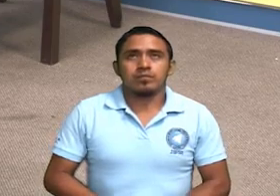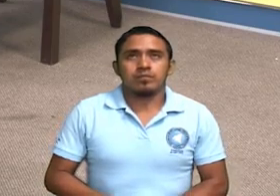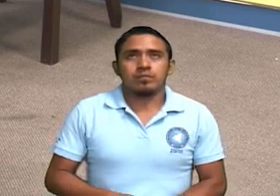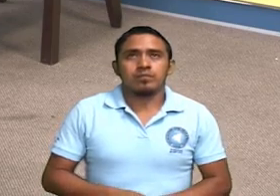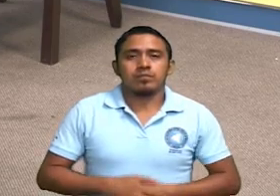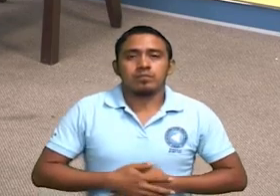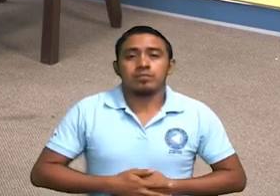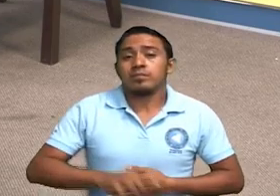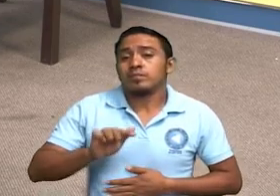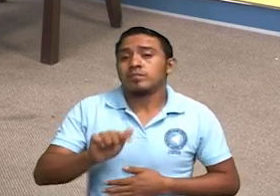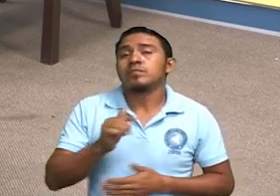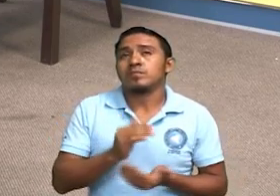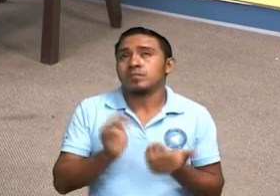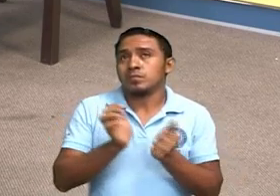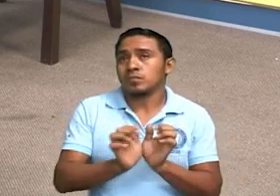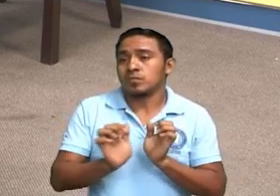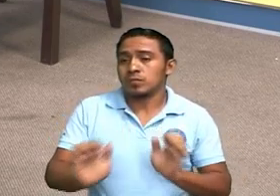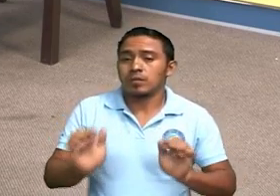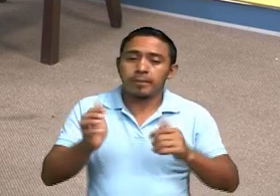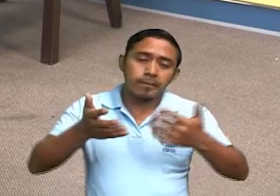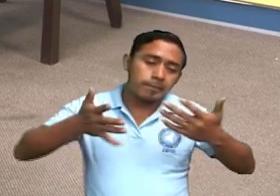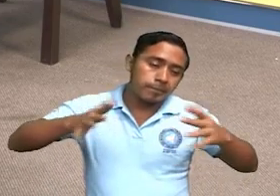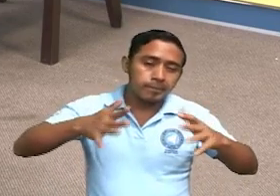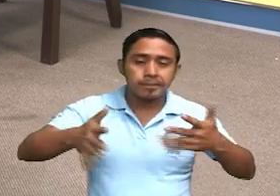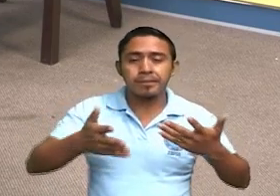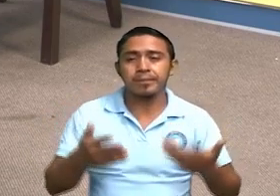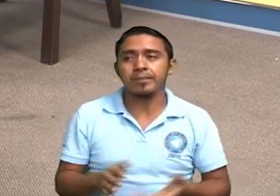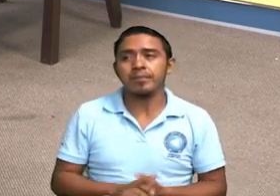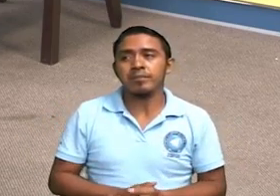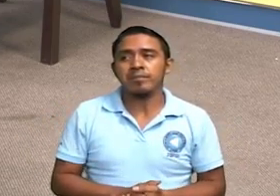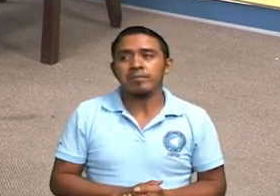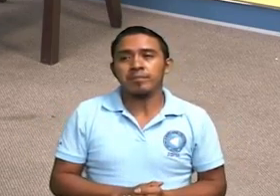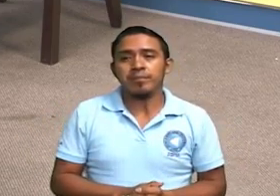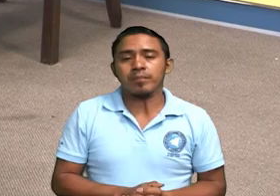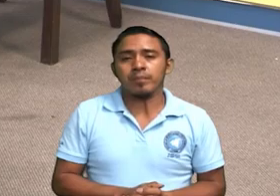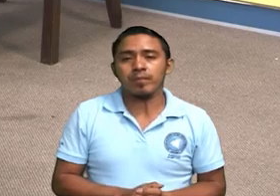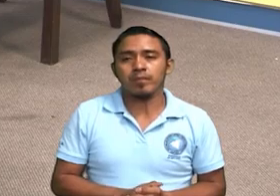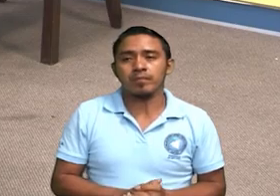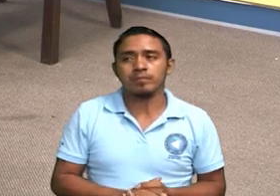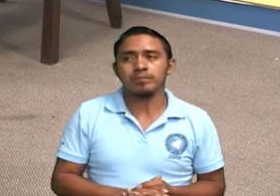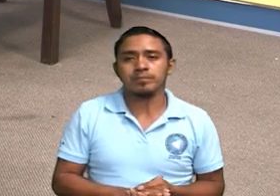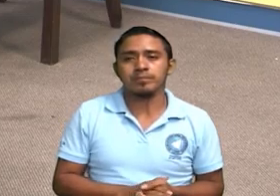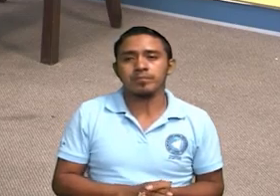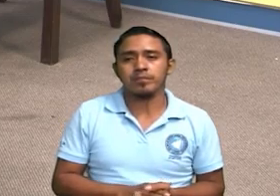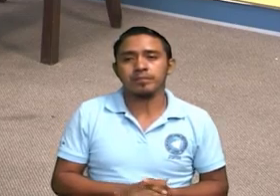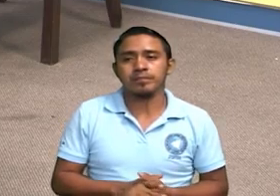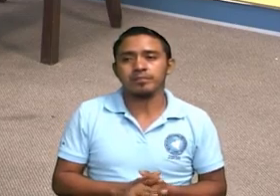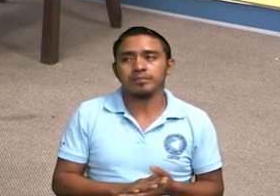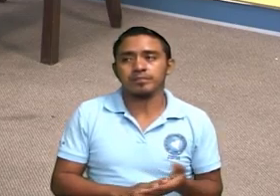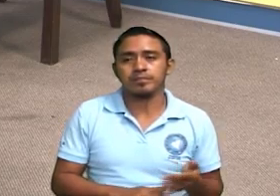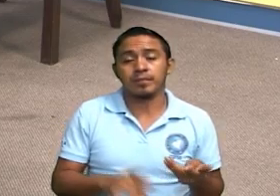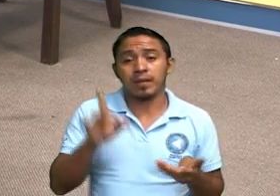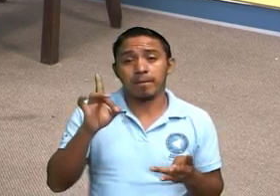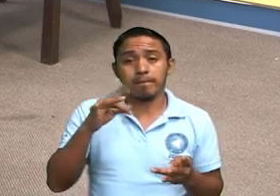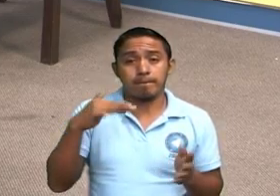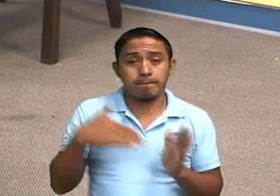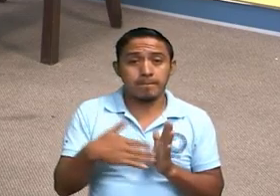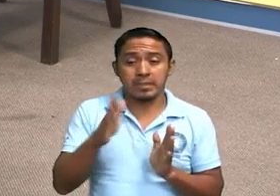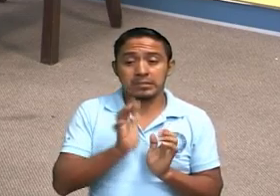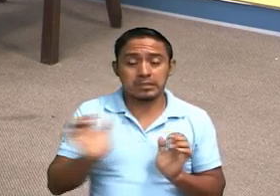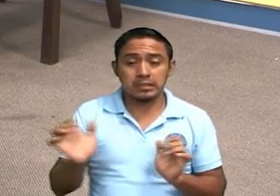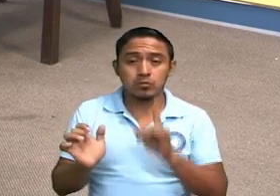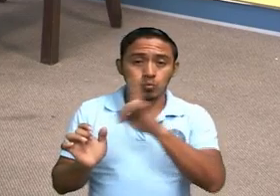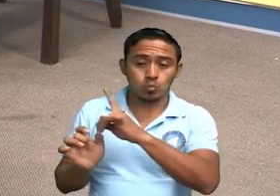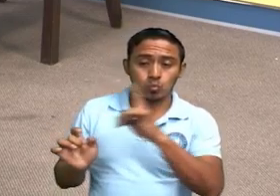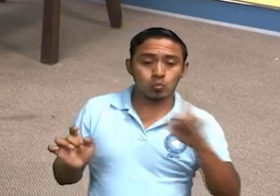en los niños, pues. Más o menos un cálculo, hay uno en cada 1,000 de este tipo